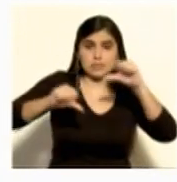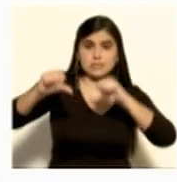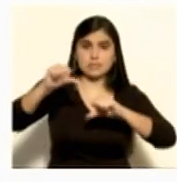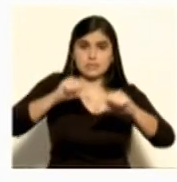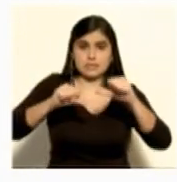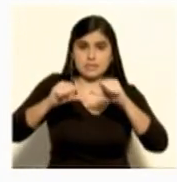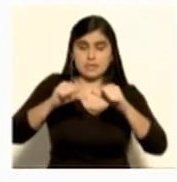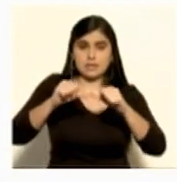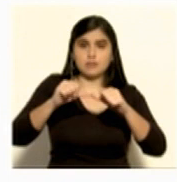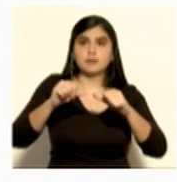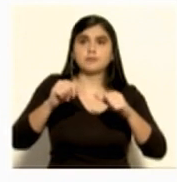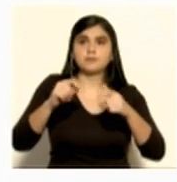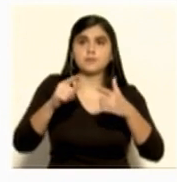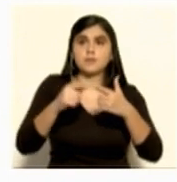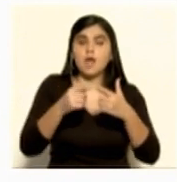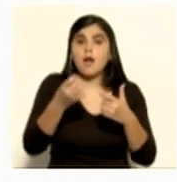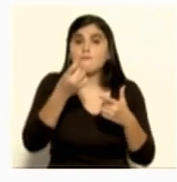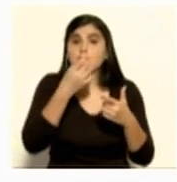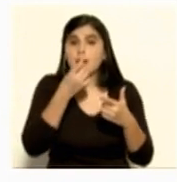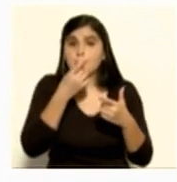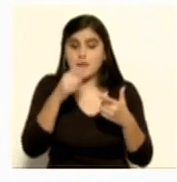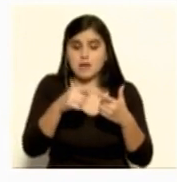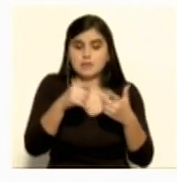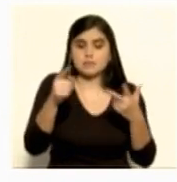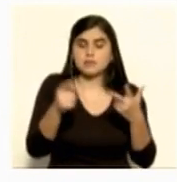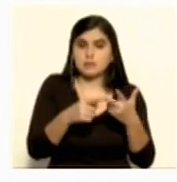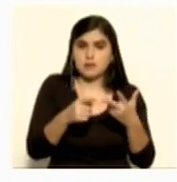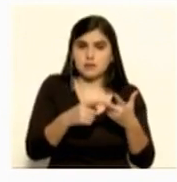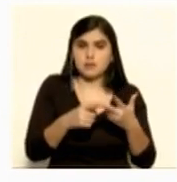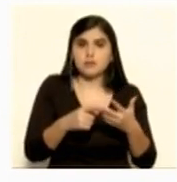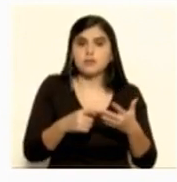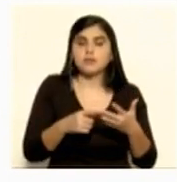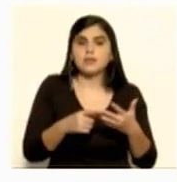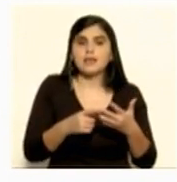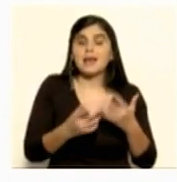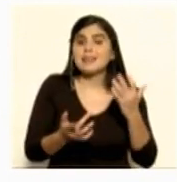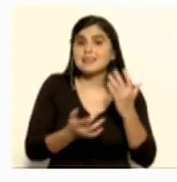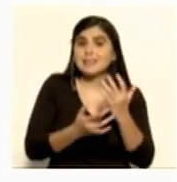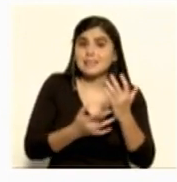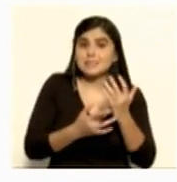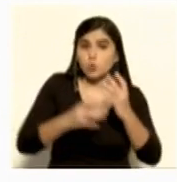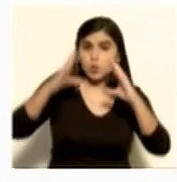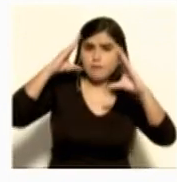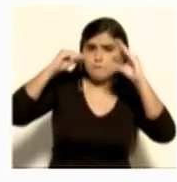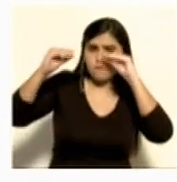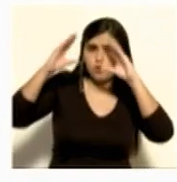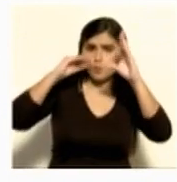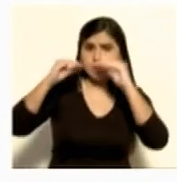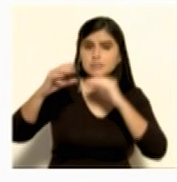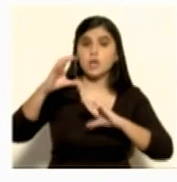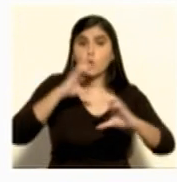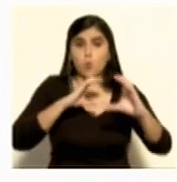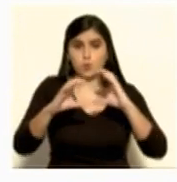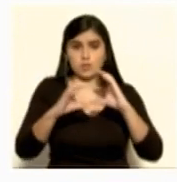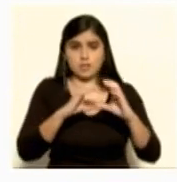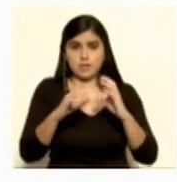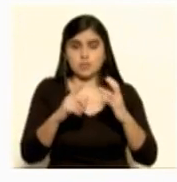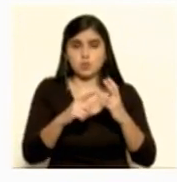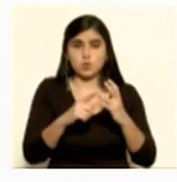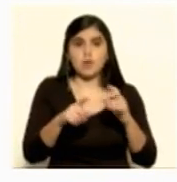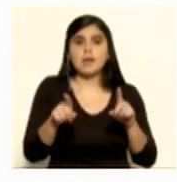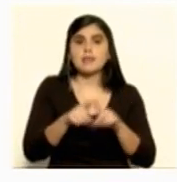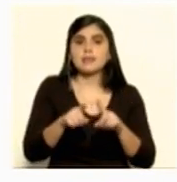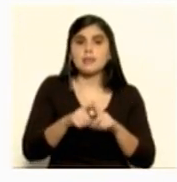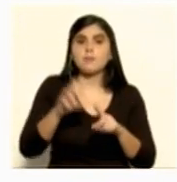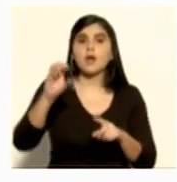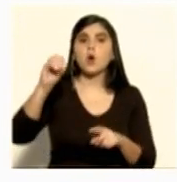productos farmacéuticos, los servicios de tecnología de la información y de las comunicaciones y las operaciones